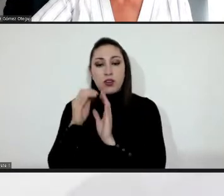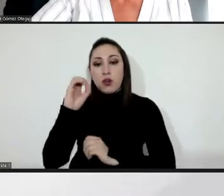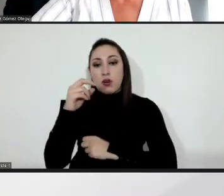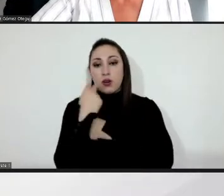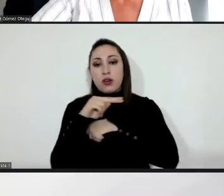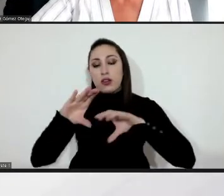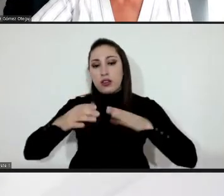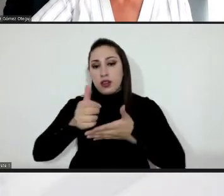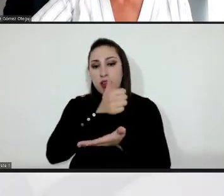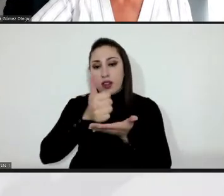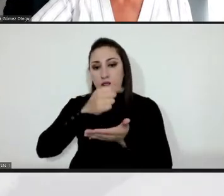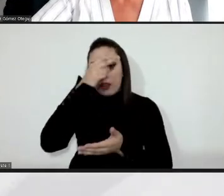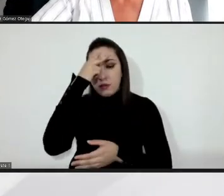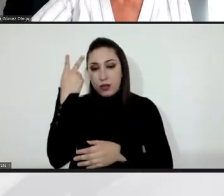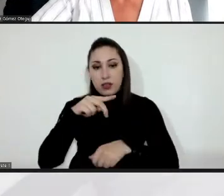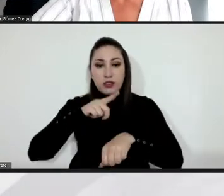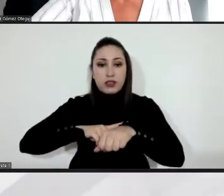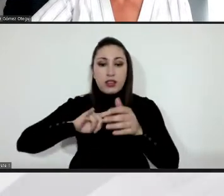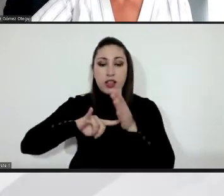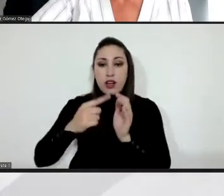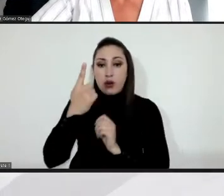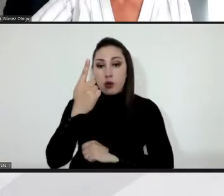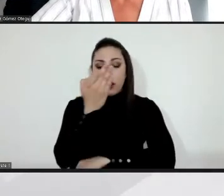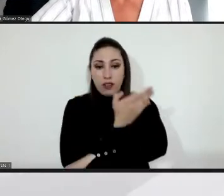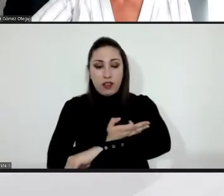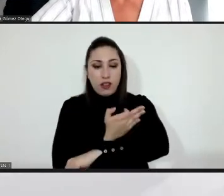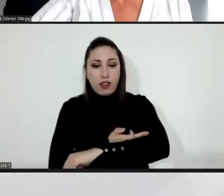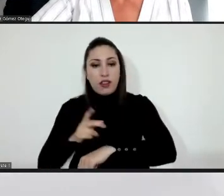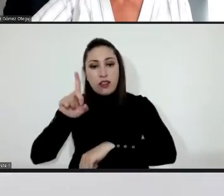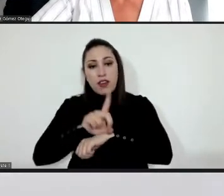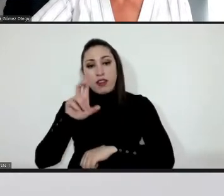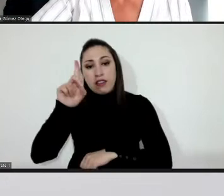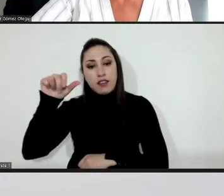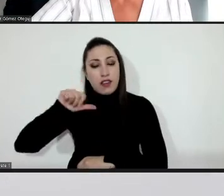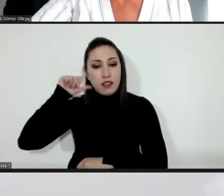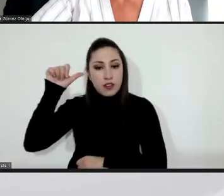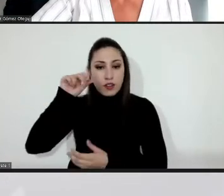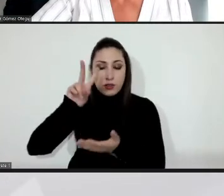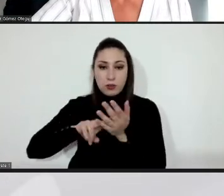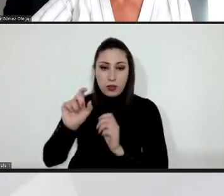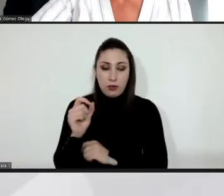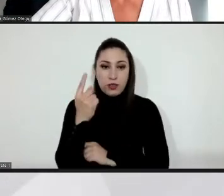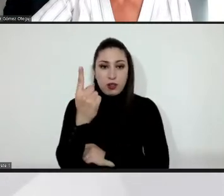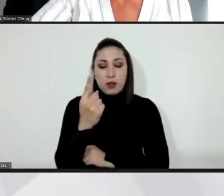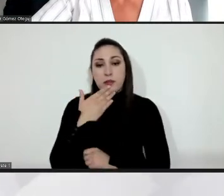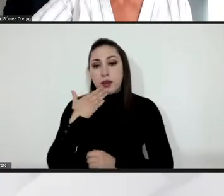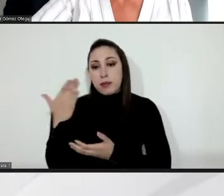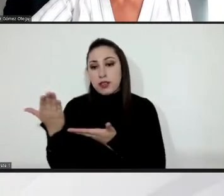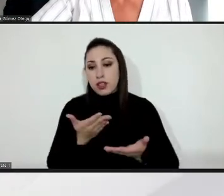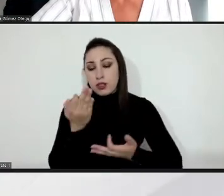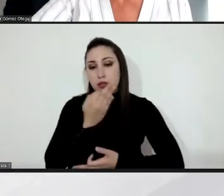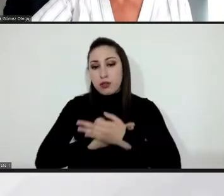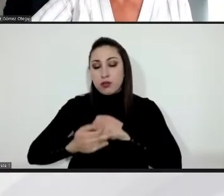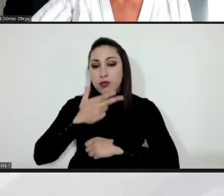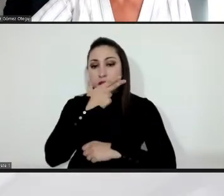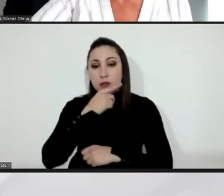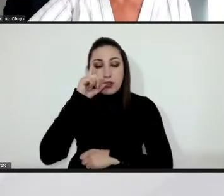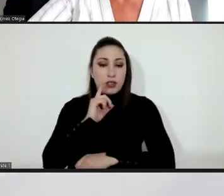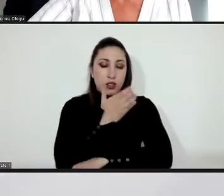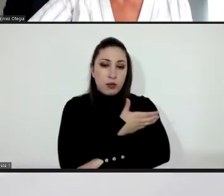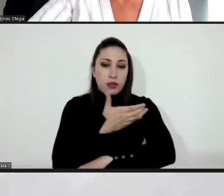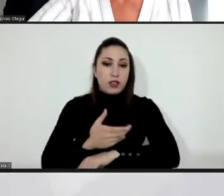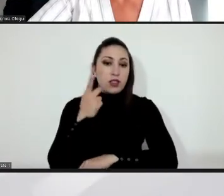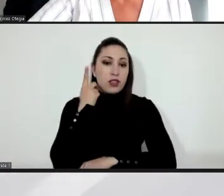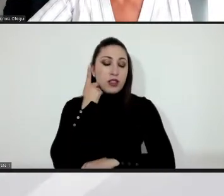la 1:10 p.m. del 30 de abril del 2021, les doy la más cordial bienvenida a esta 27ª